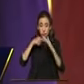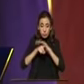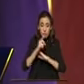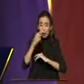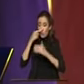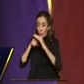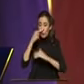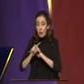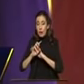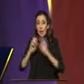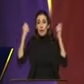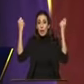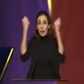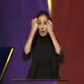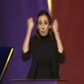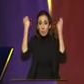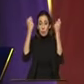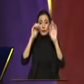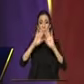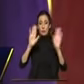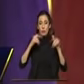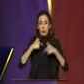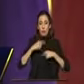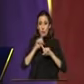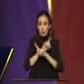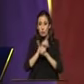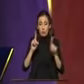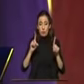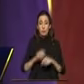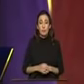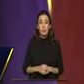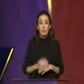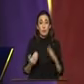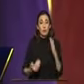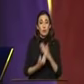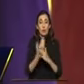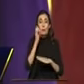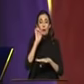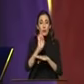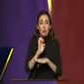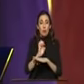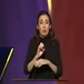ni participar en campañas políticas. El nuevo Ecuador.